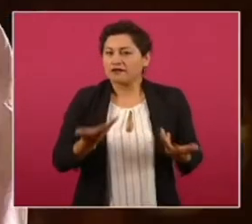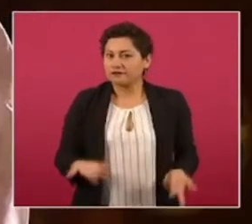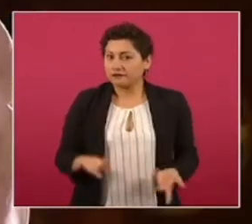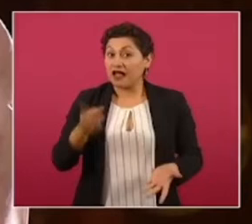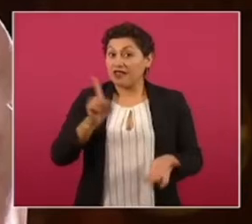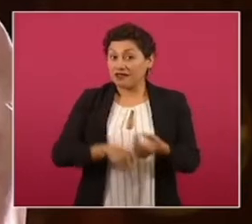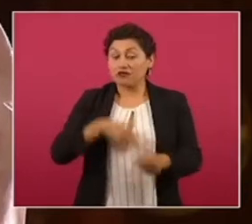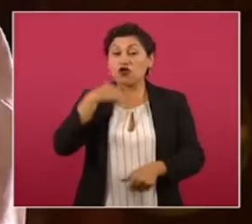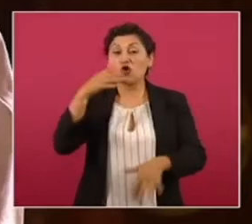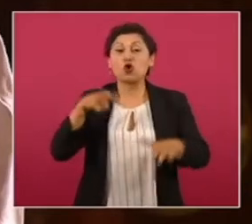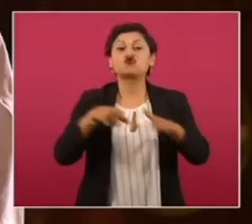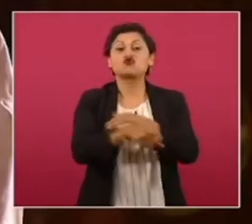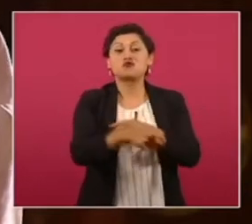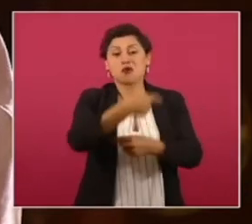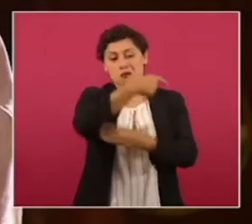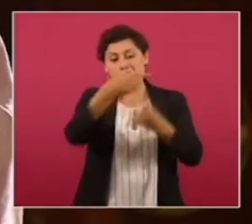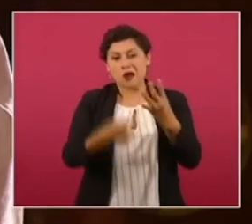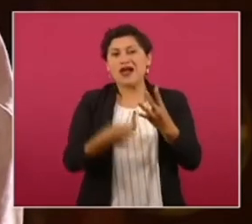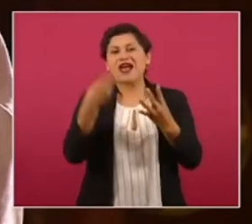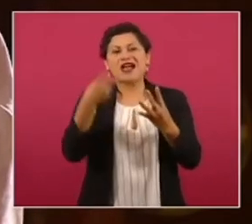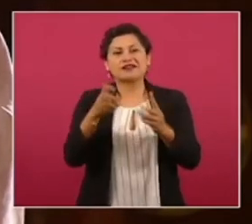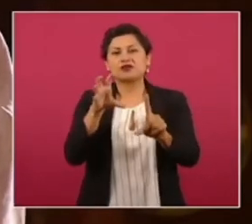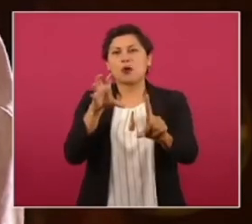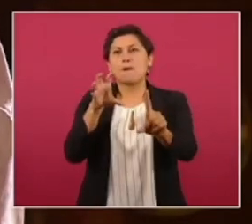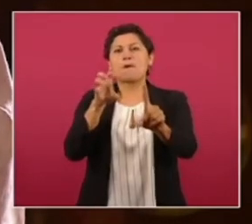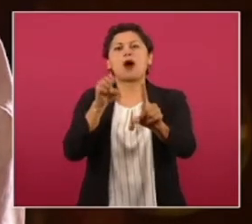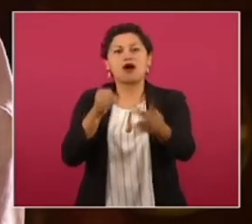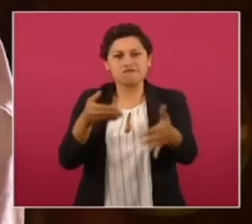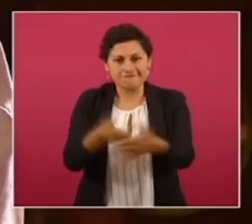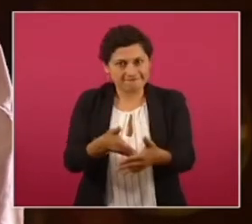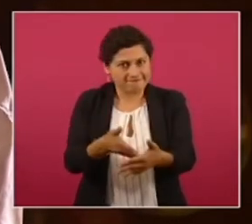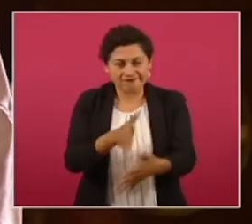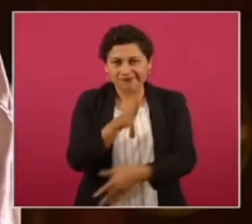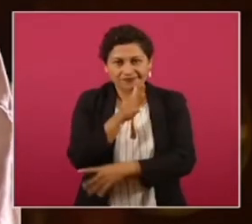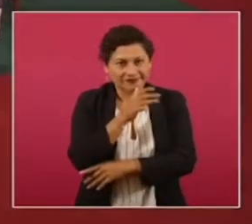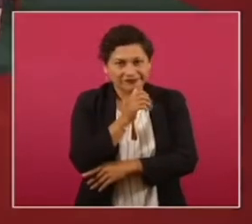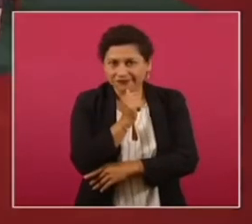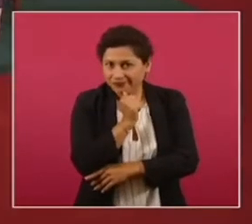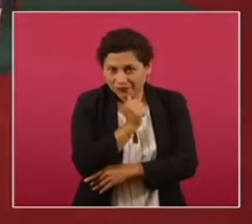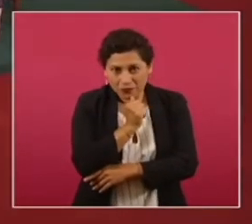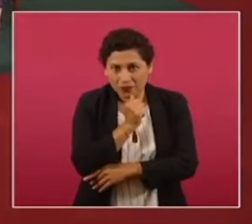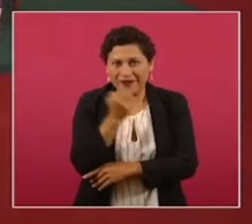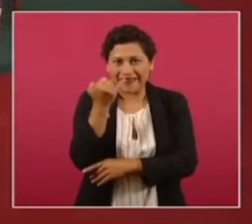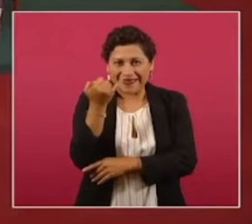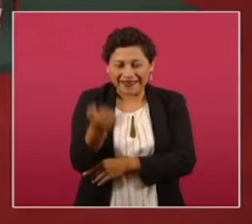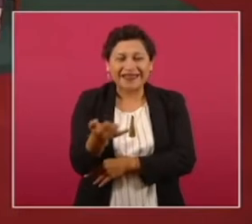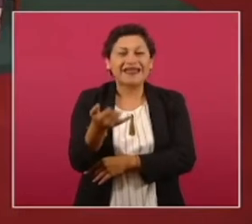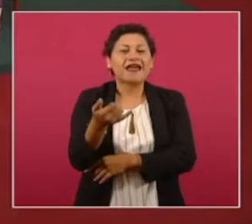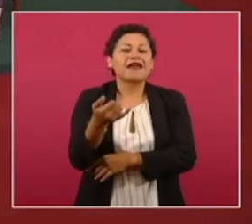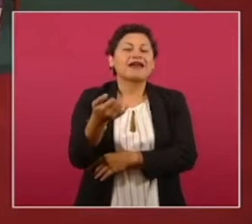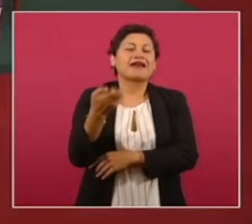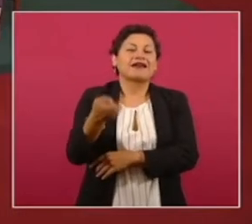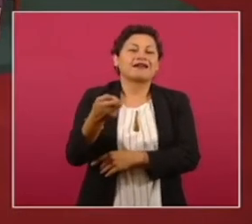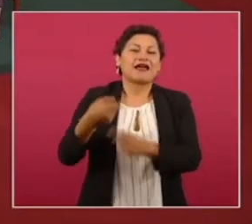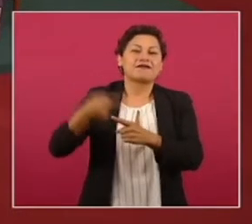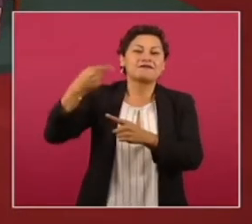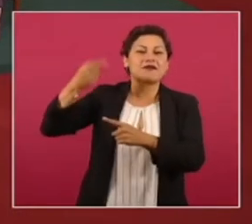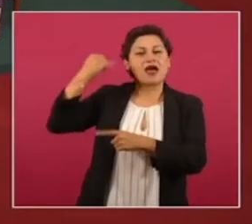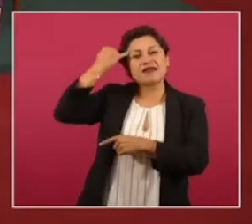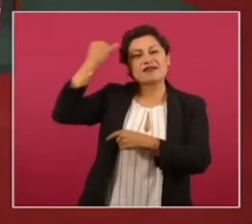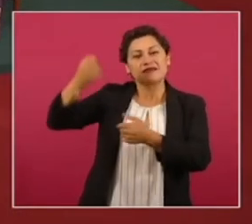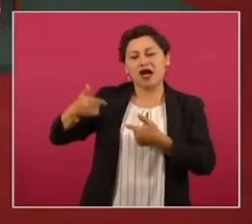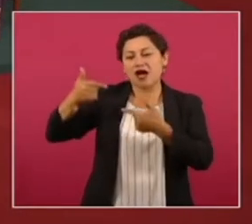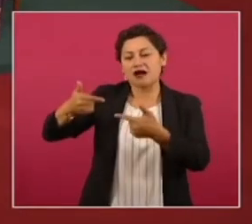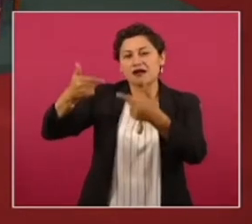sido elementos que han impedido concretar esos anhelos transgeneracionales de democracia, libertad, justicia